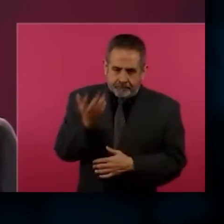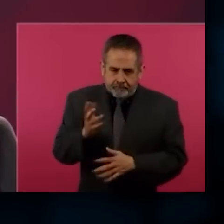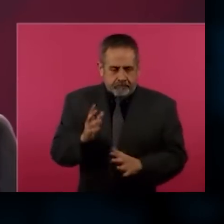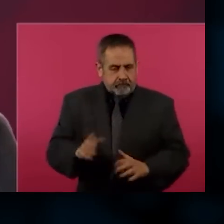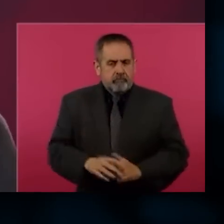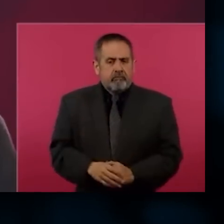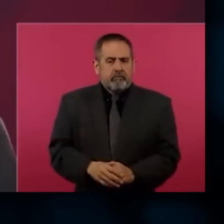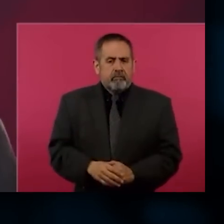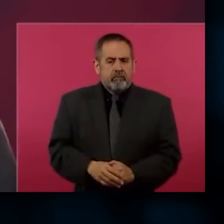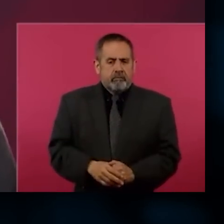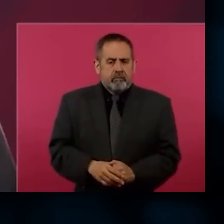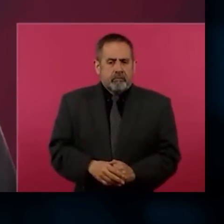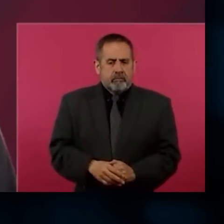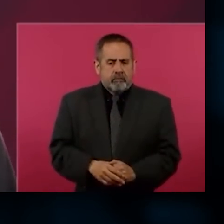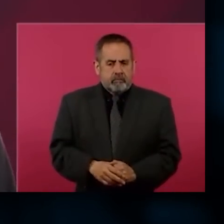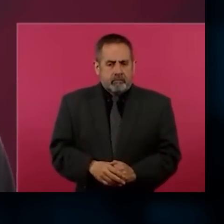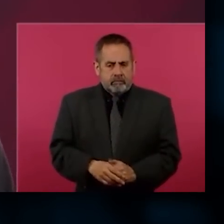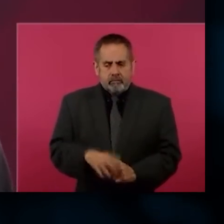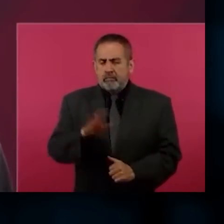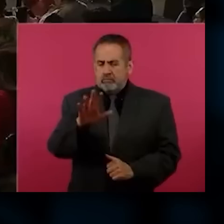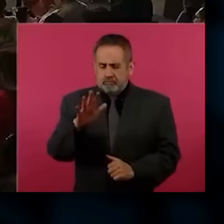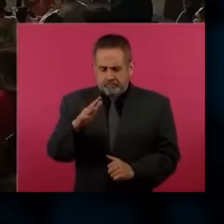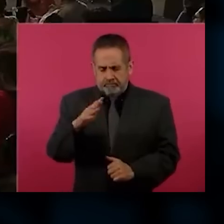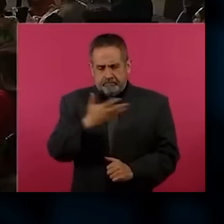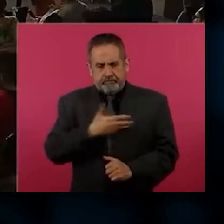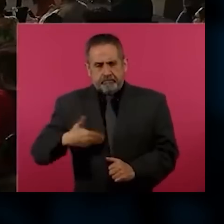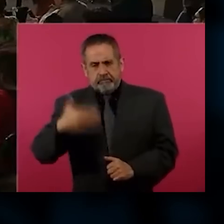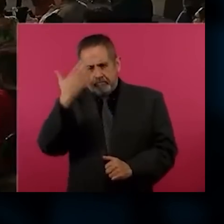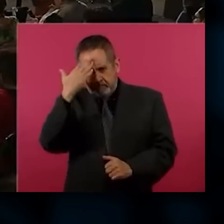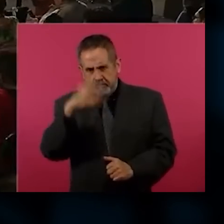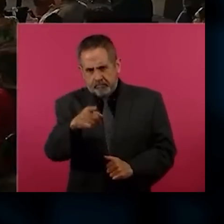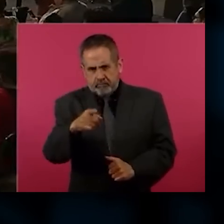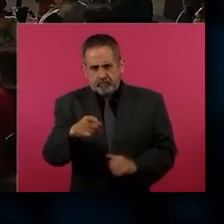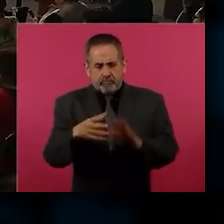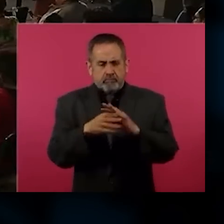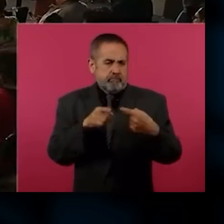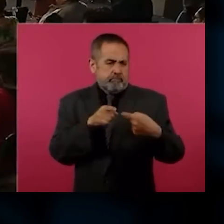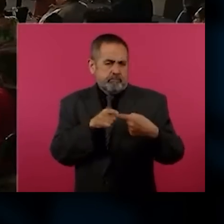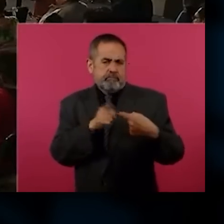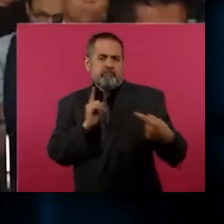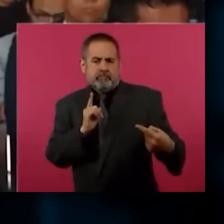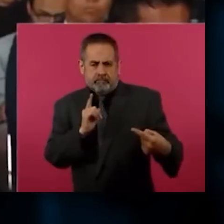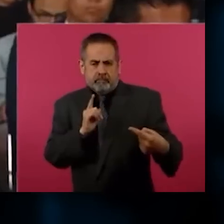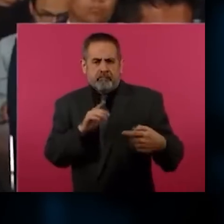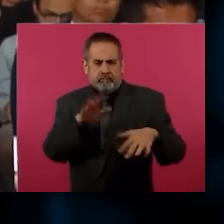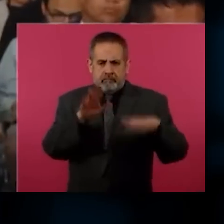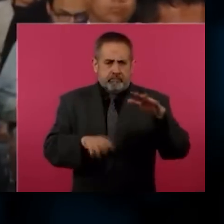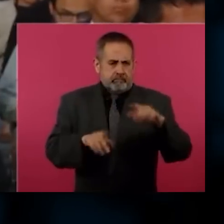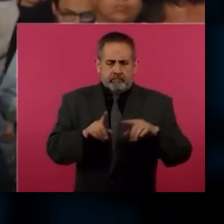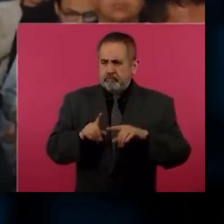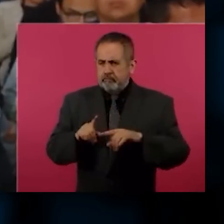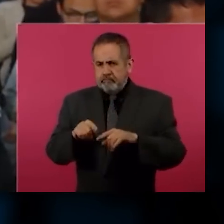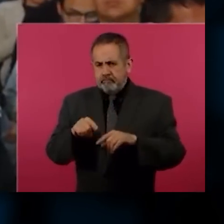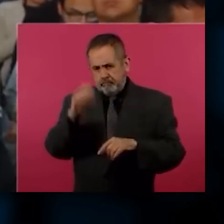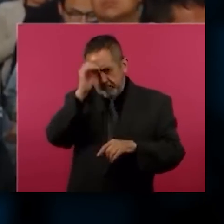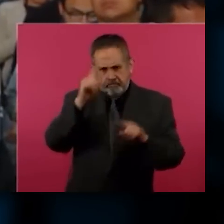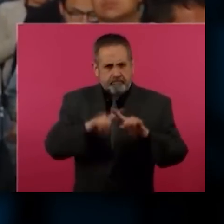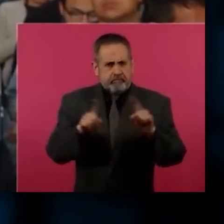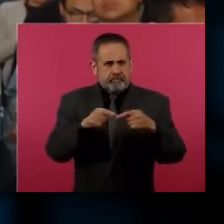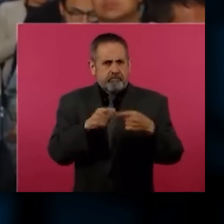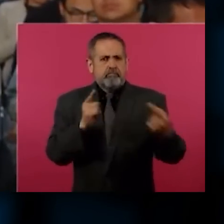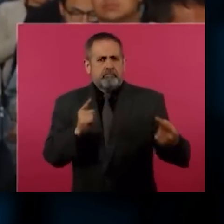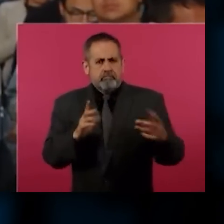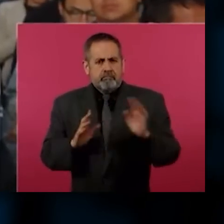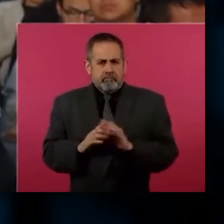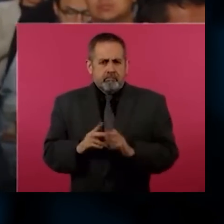Bueno, presidente, yo sé que usted a veces cuando tiene discrepancia con algún medio dice que